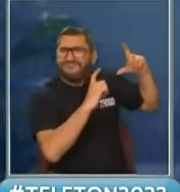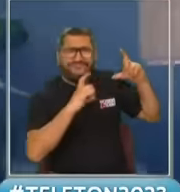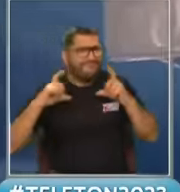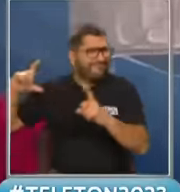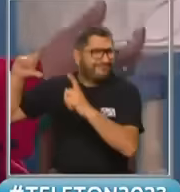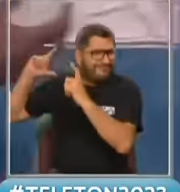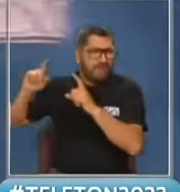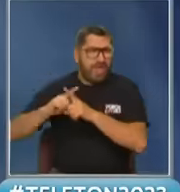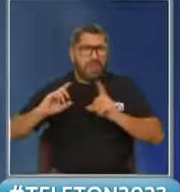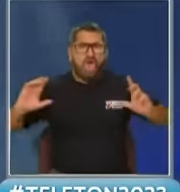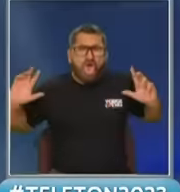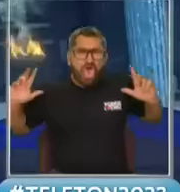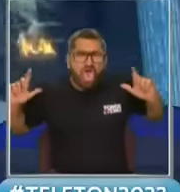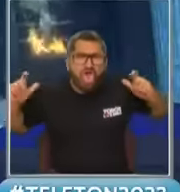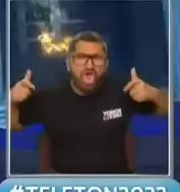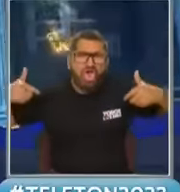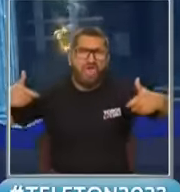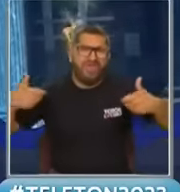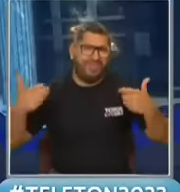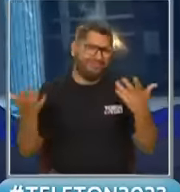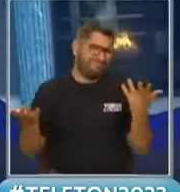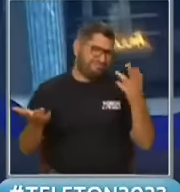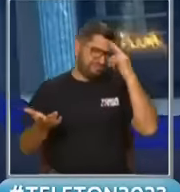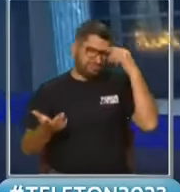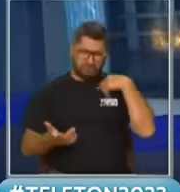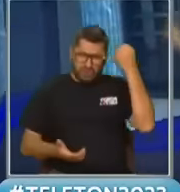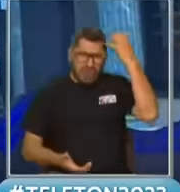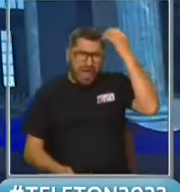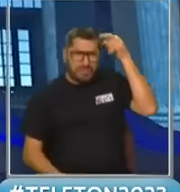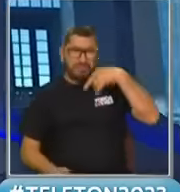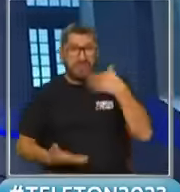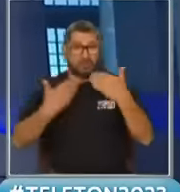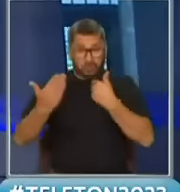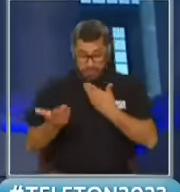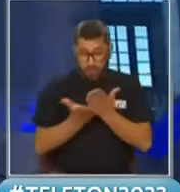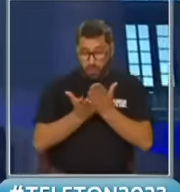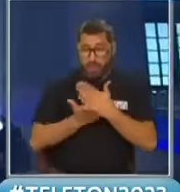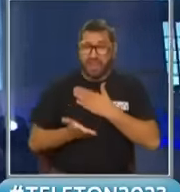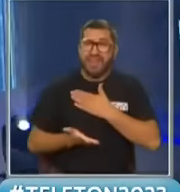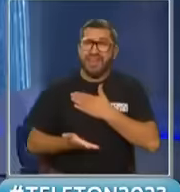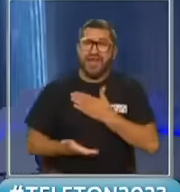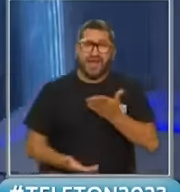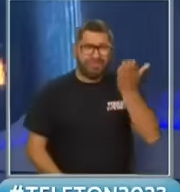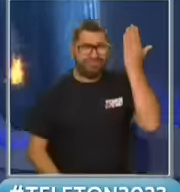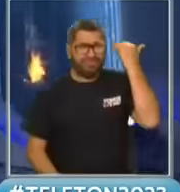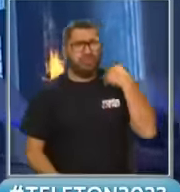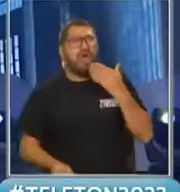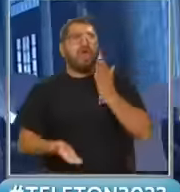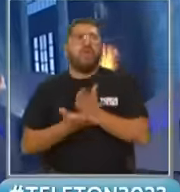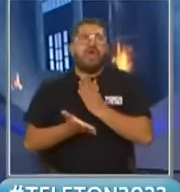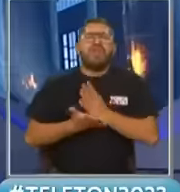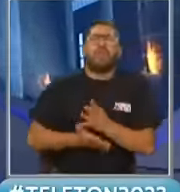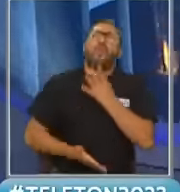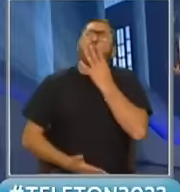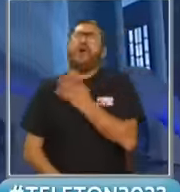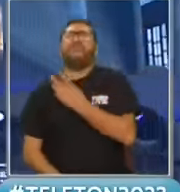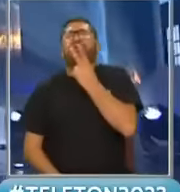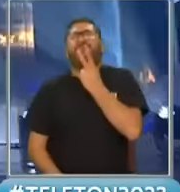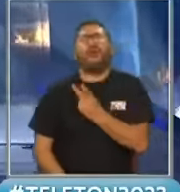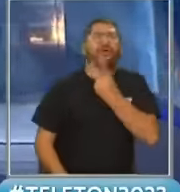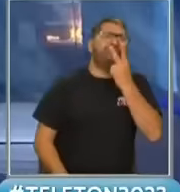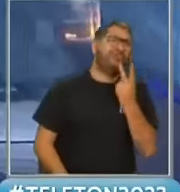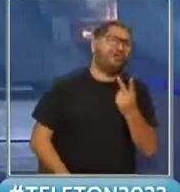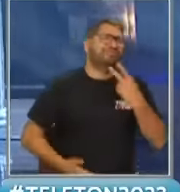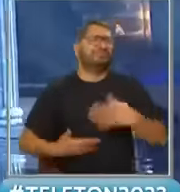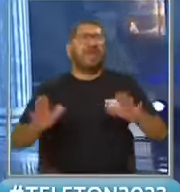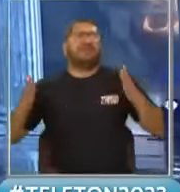impresionante. Yo me acuerdo que yo me aprendía el himno de mi colegio Bellavista. Escuela 442 tan